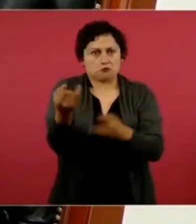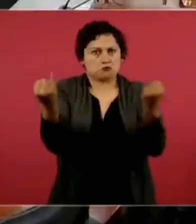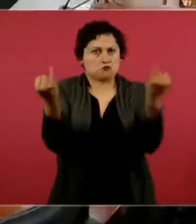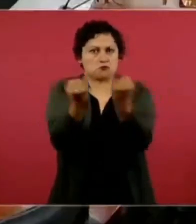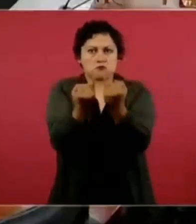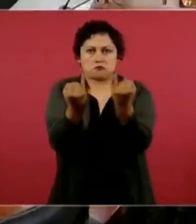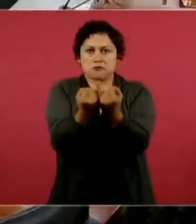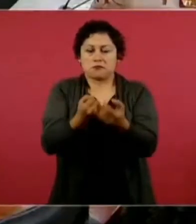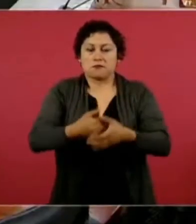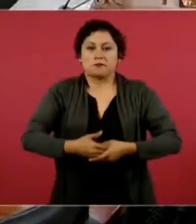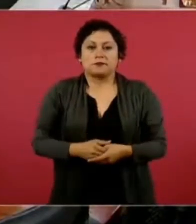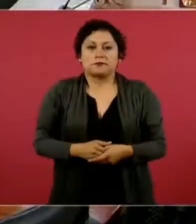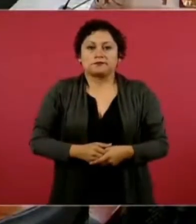forma gracias presidente